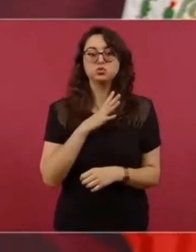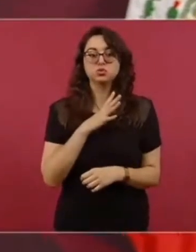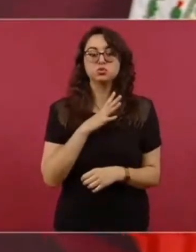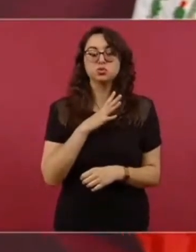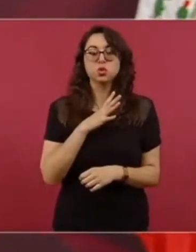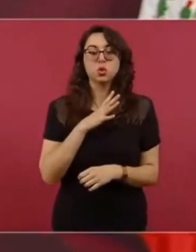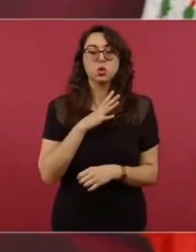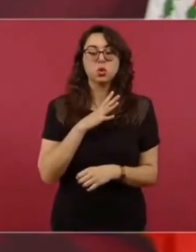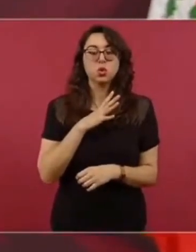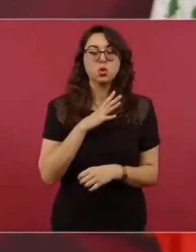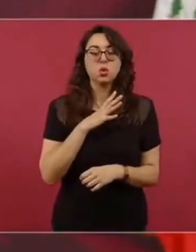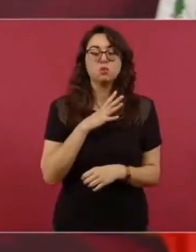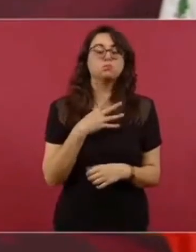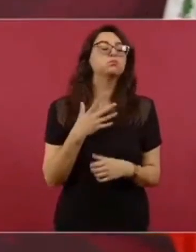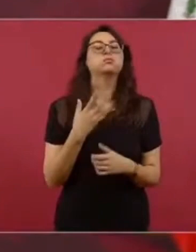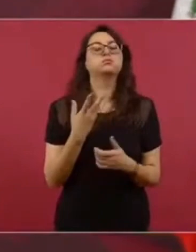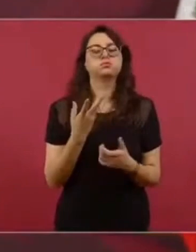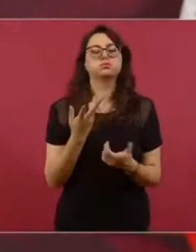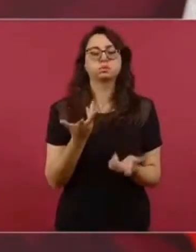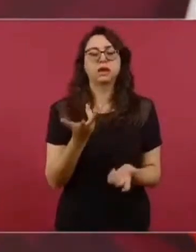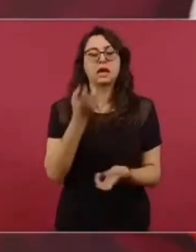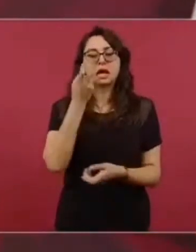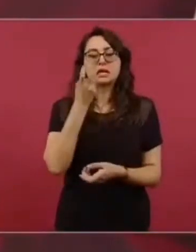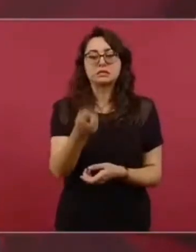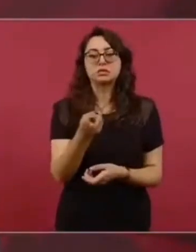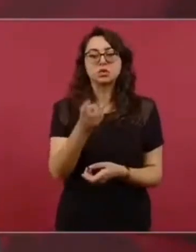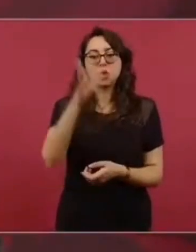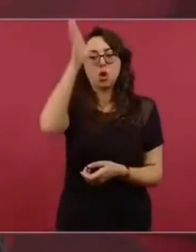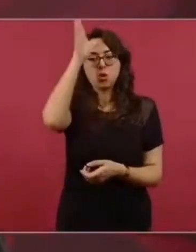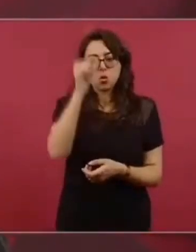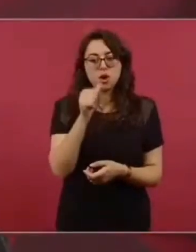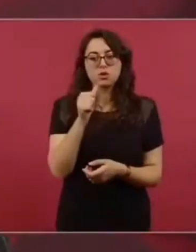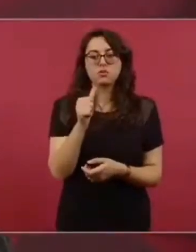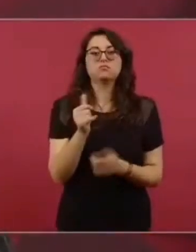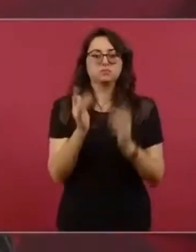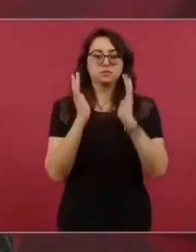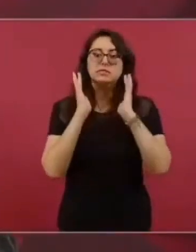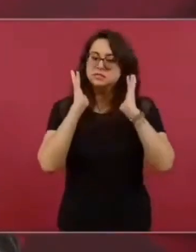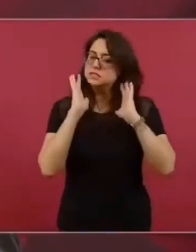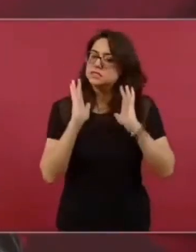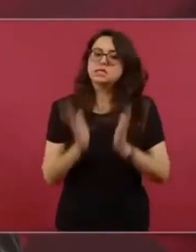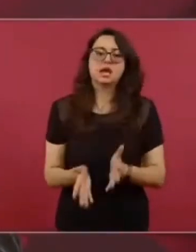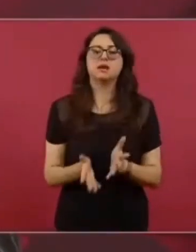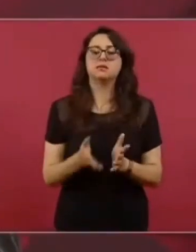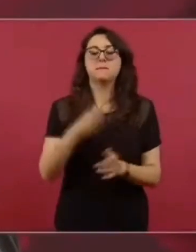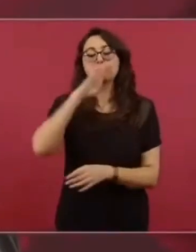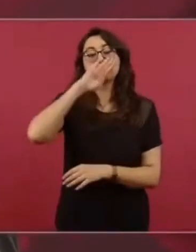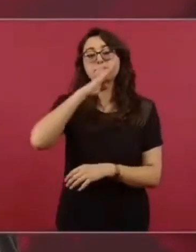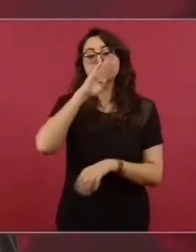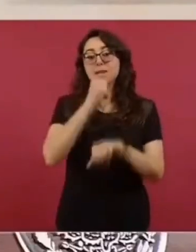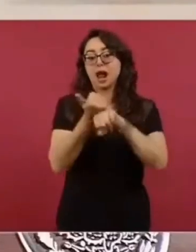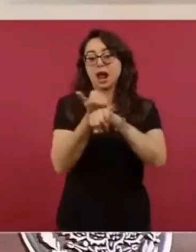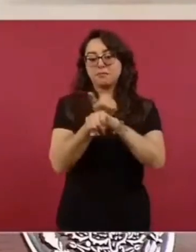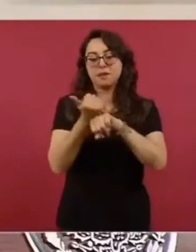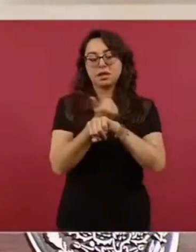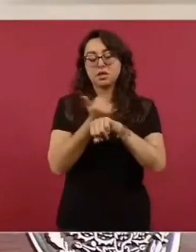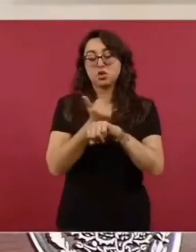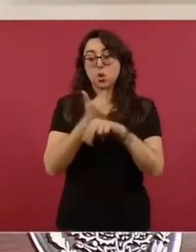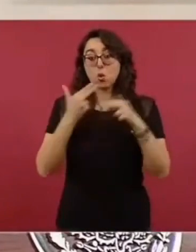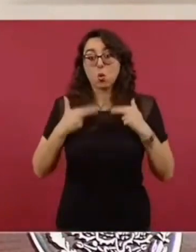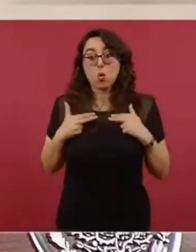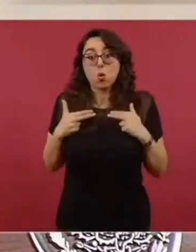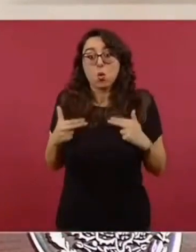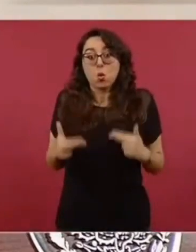Y ya se aceptó ese acuerdo para no utilizar maíz